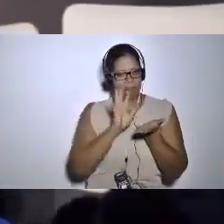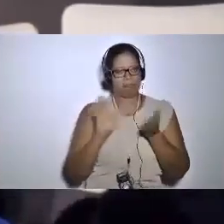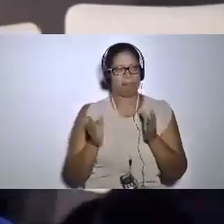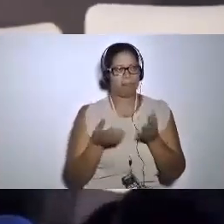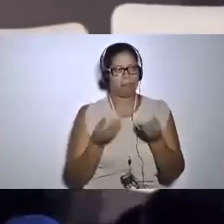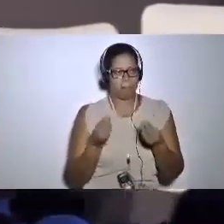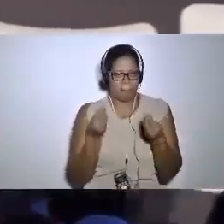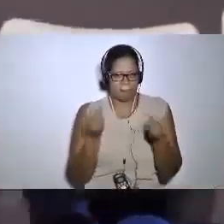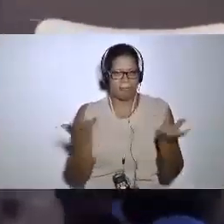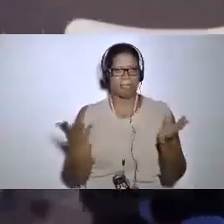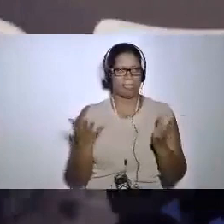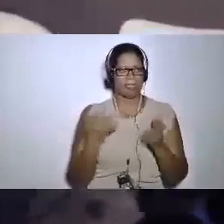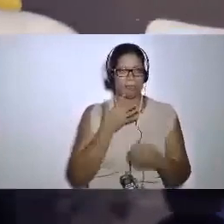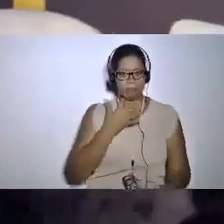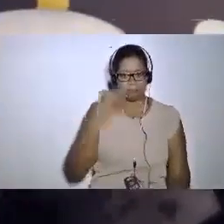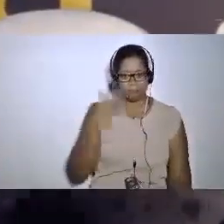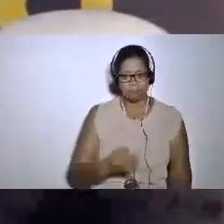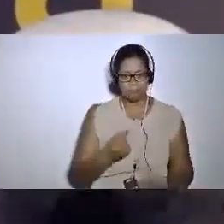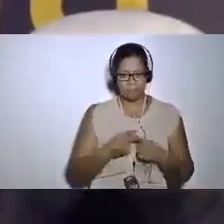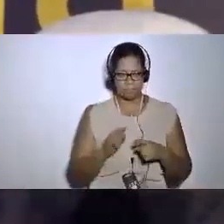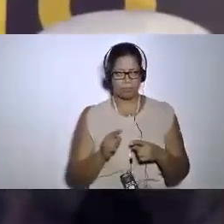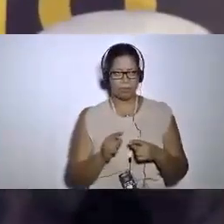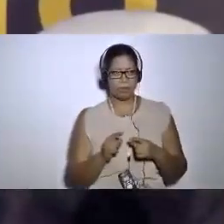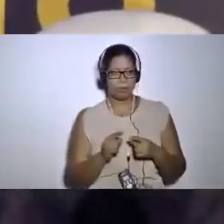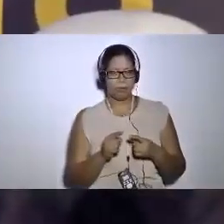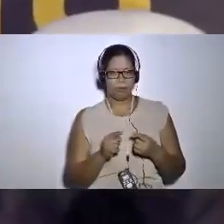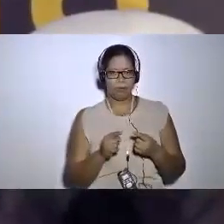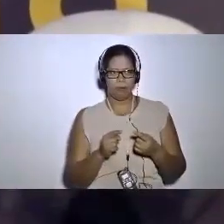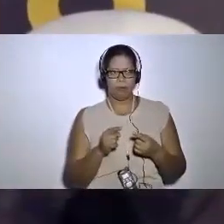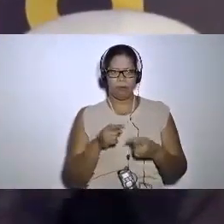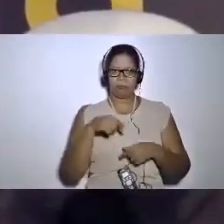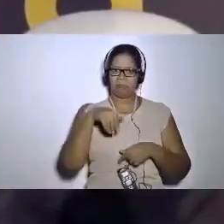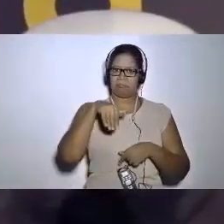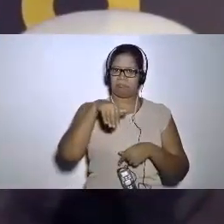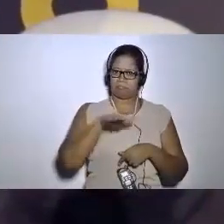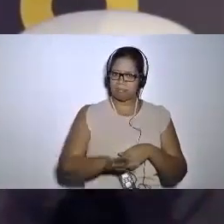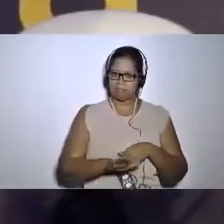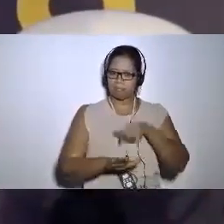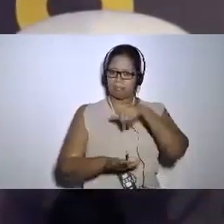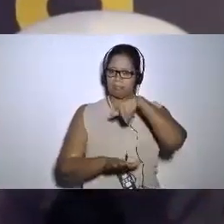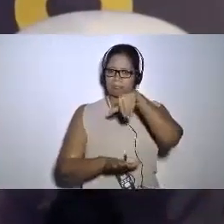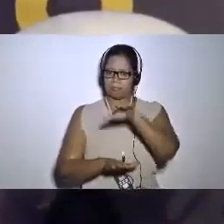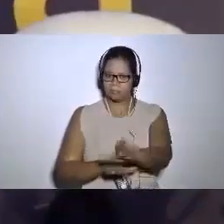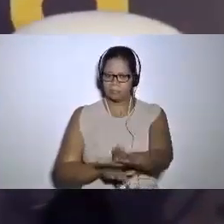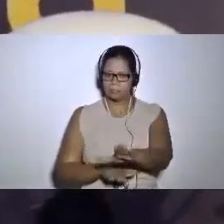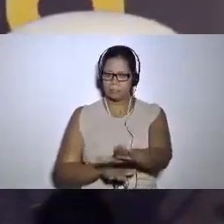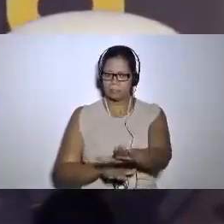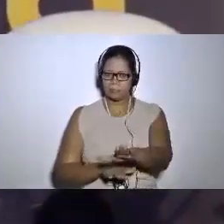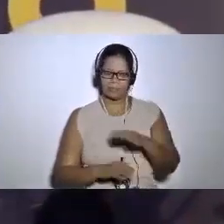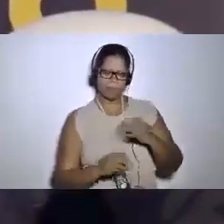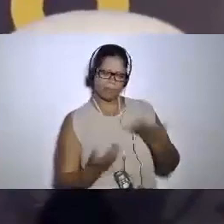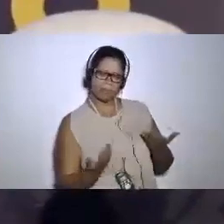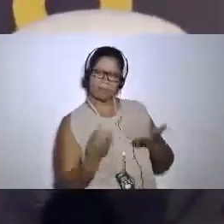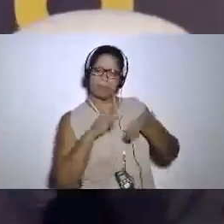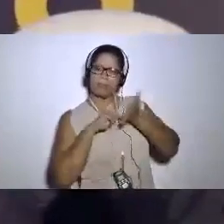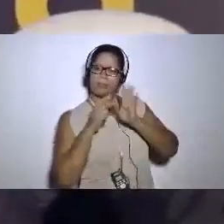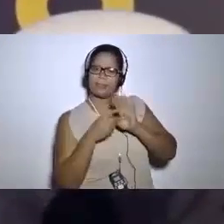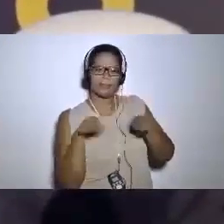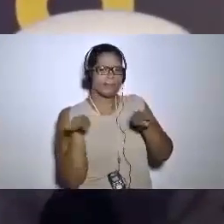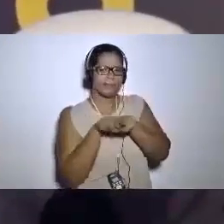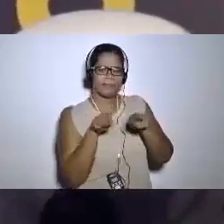la historia simplemente para todas estas verdades, pero este es otro paso de lo que podríamos llamar la